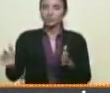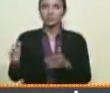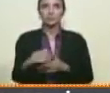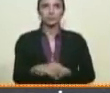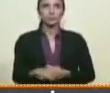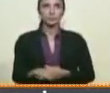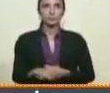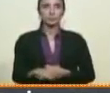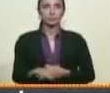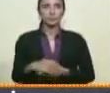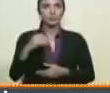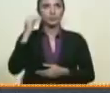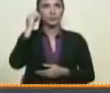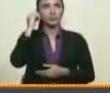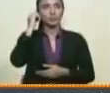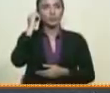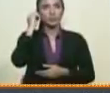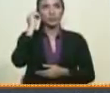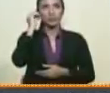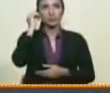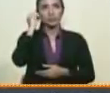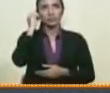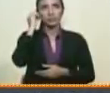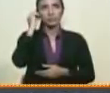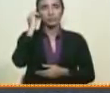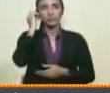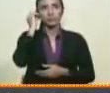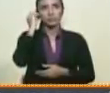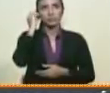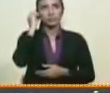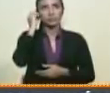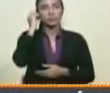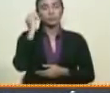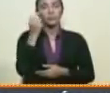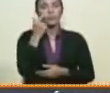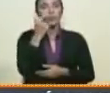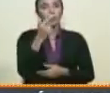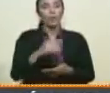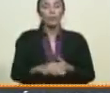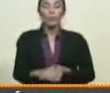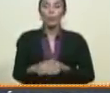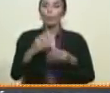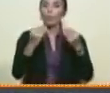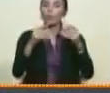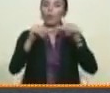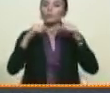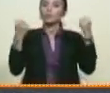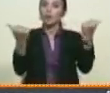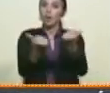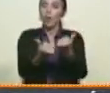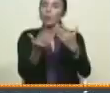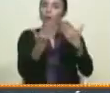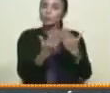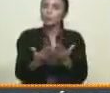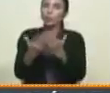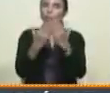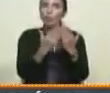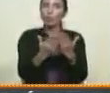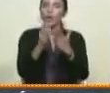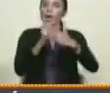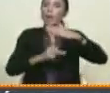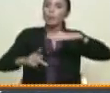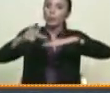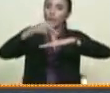luís lópez presidente aquí debemos destacar que el área de pregrado de posgrado también va a tener una